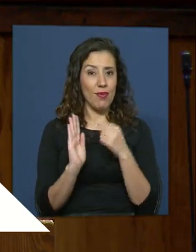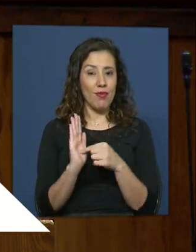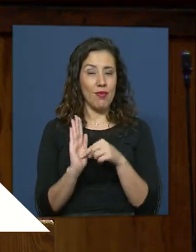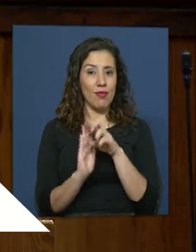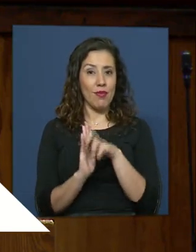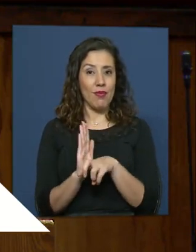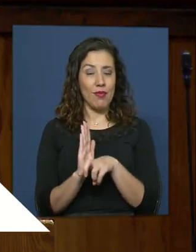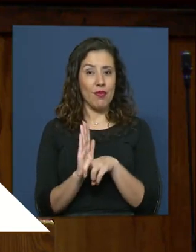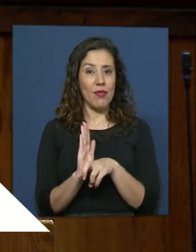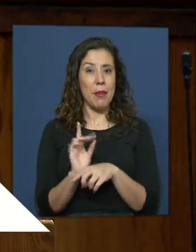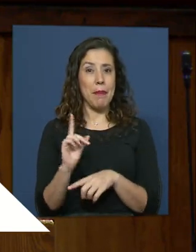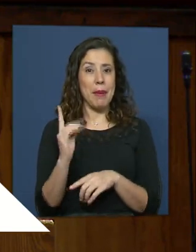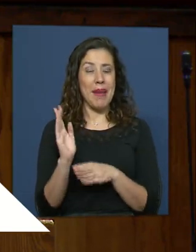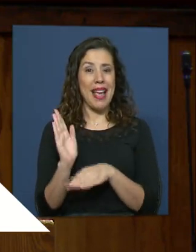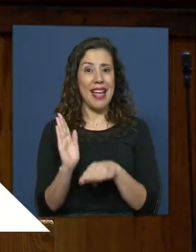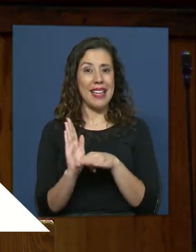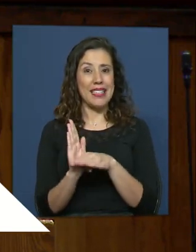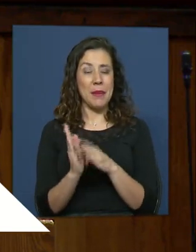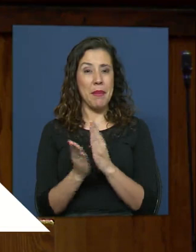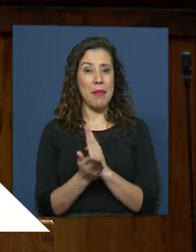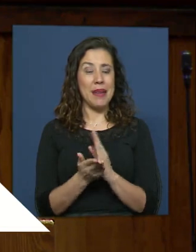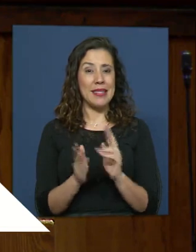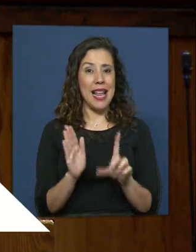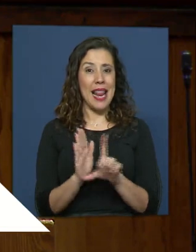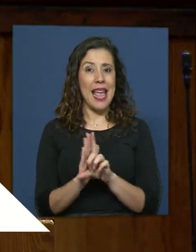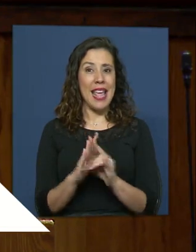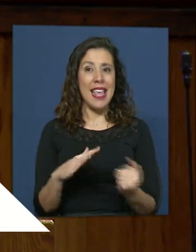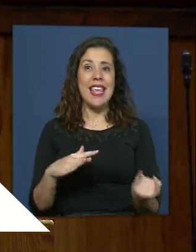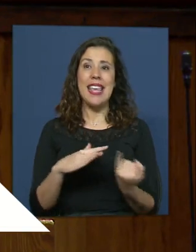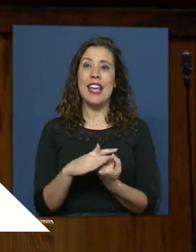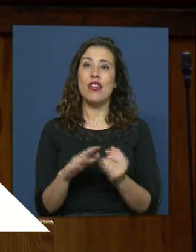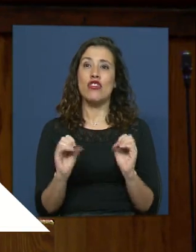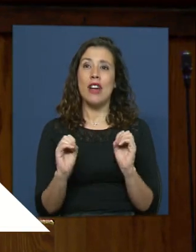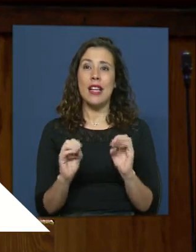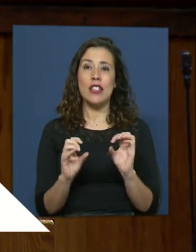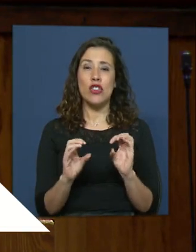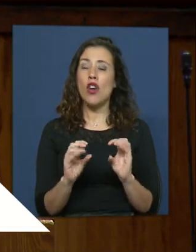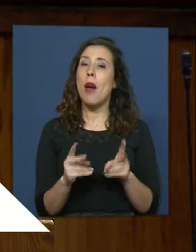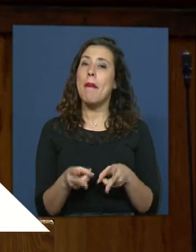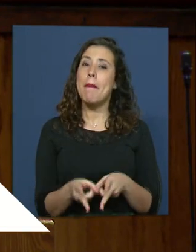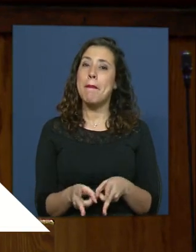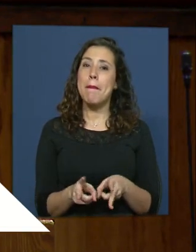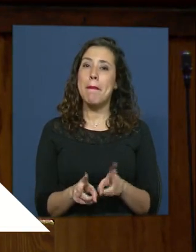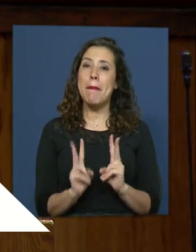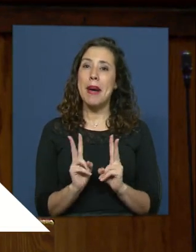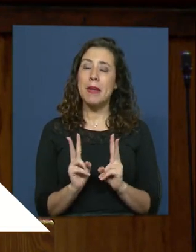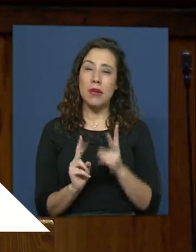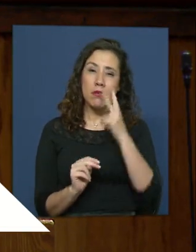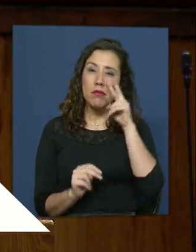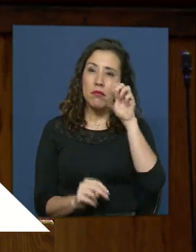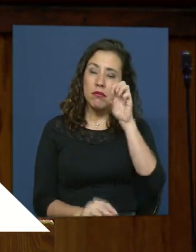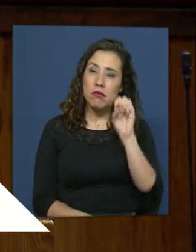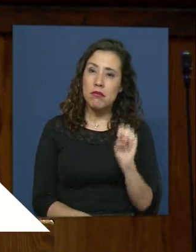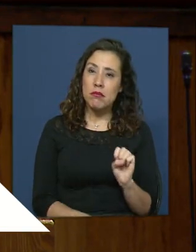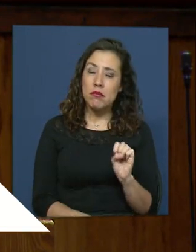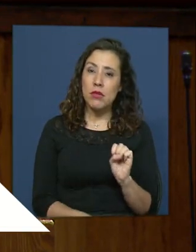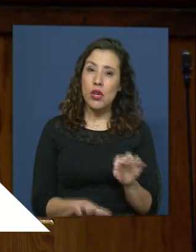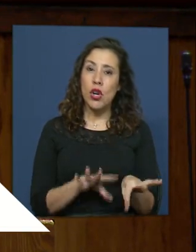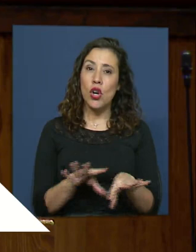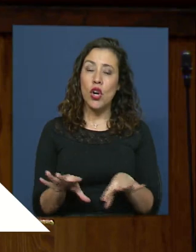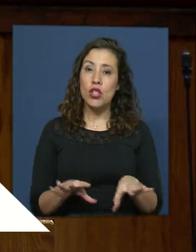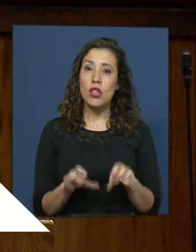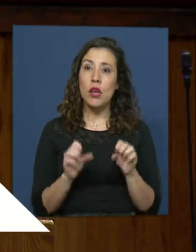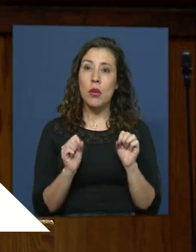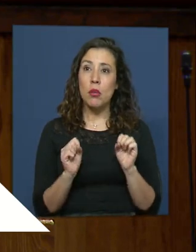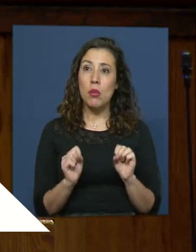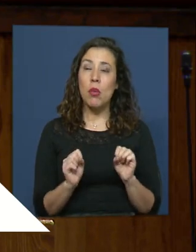mensaje, la primera etapa de implementación de la ley de inclusión escolar ha permitido identificar aspectos que